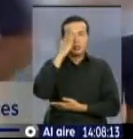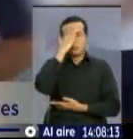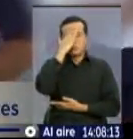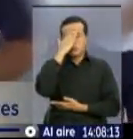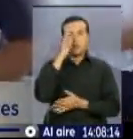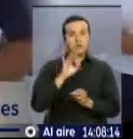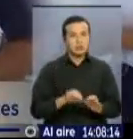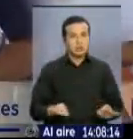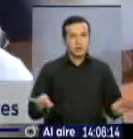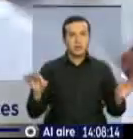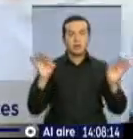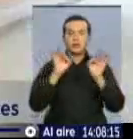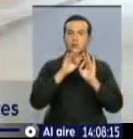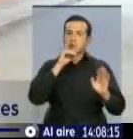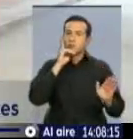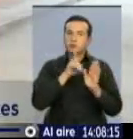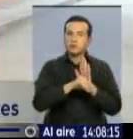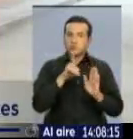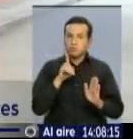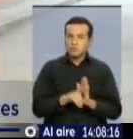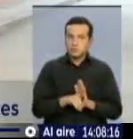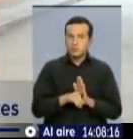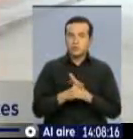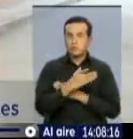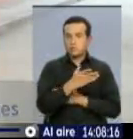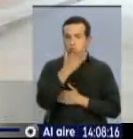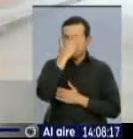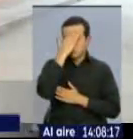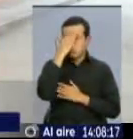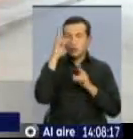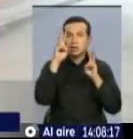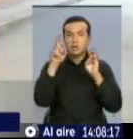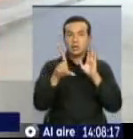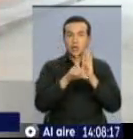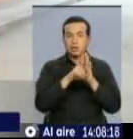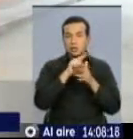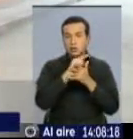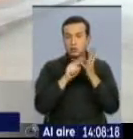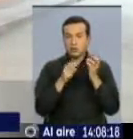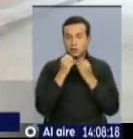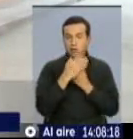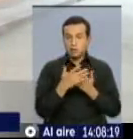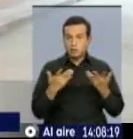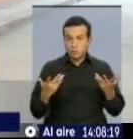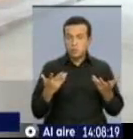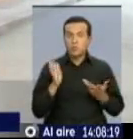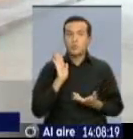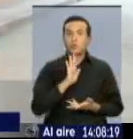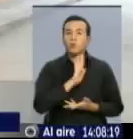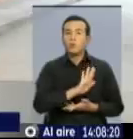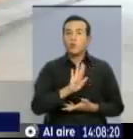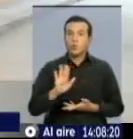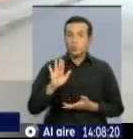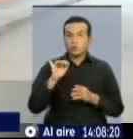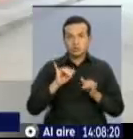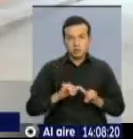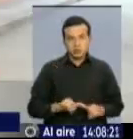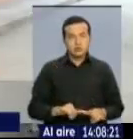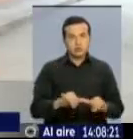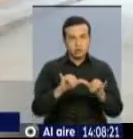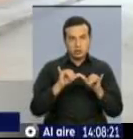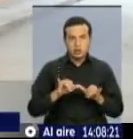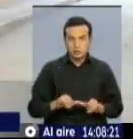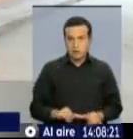de la importancia de denunciar. Y por el desconocimiento de las leyes se calla y esto permite que la vulnerabilidad continúe en los